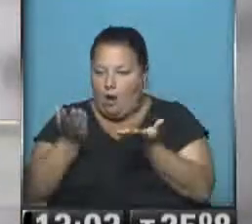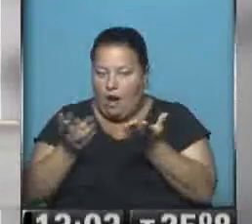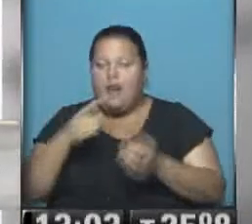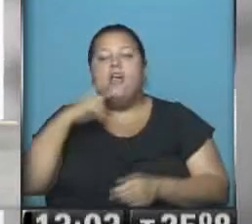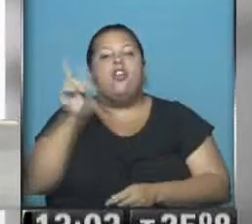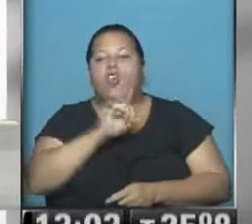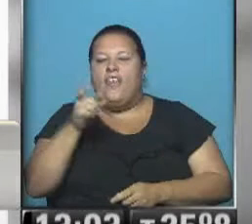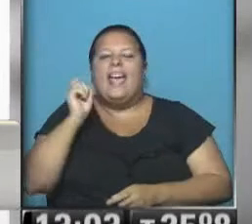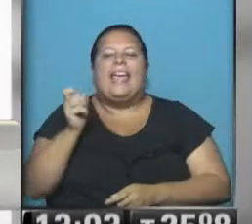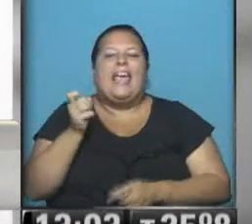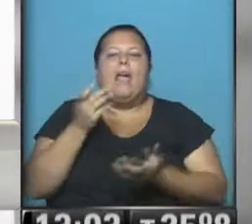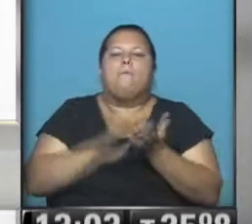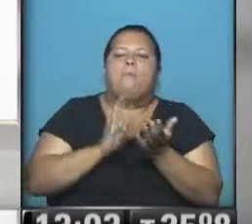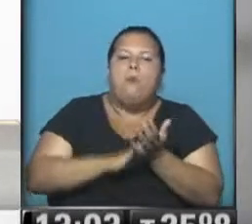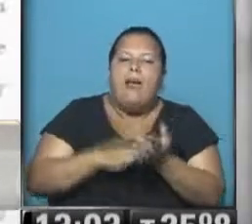dice